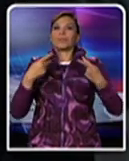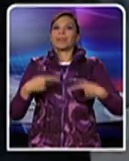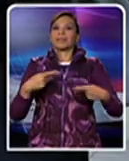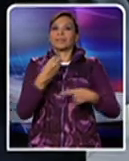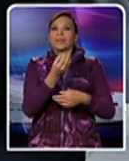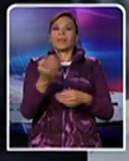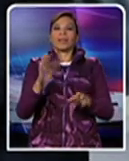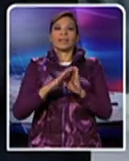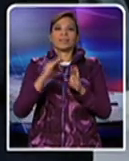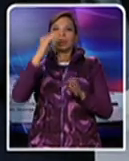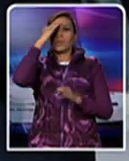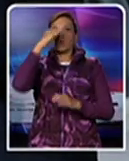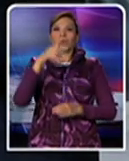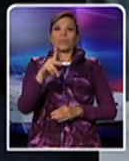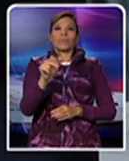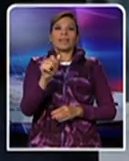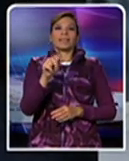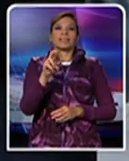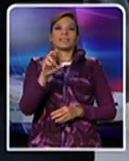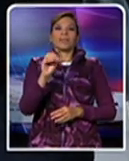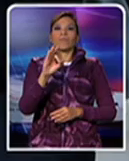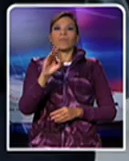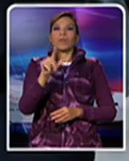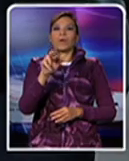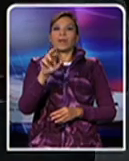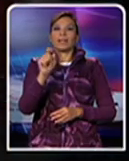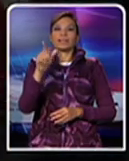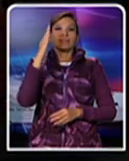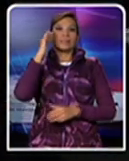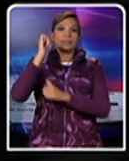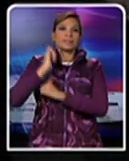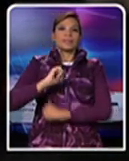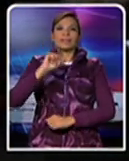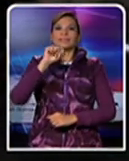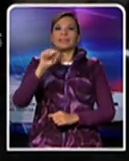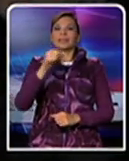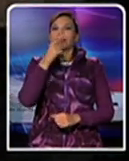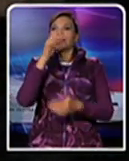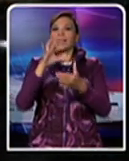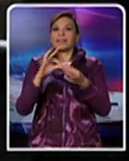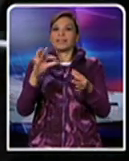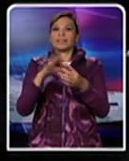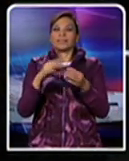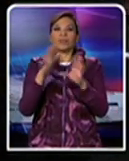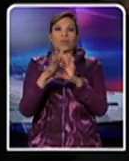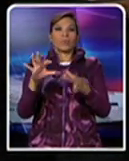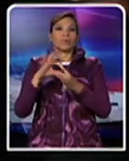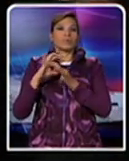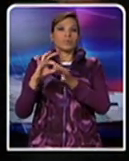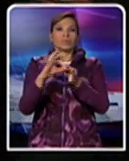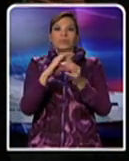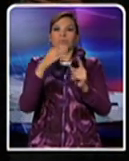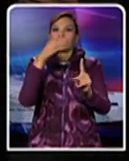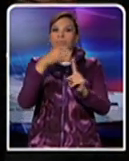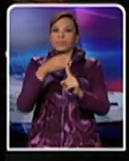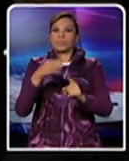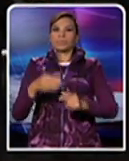trabajadores, mientras que el señor Patricio Flores, dirigente nacional del sindicato, habló de la unidad de